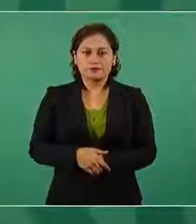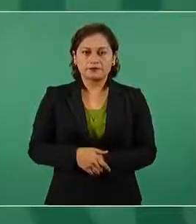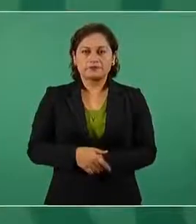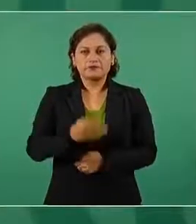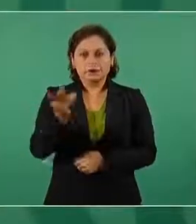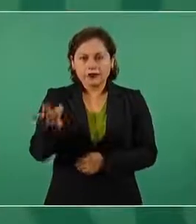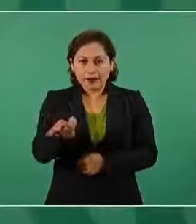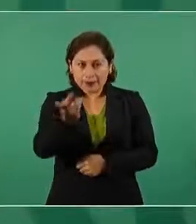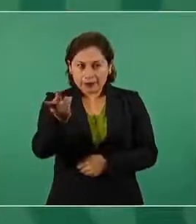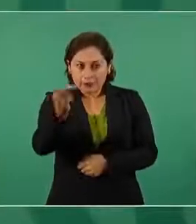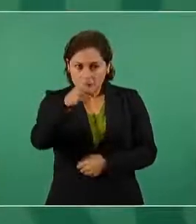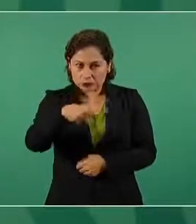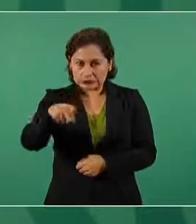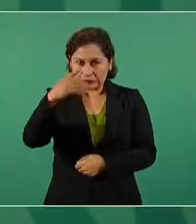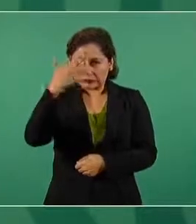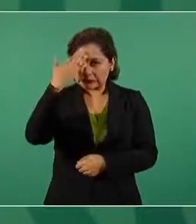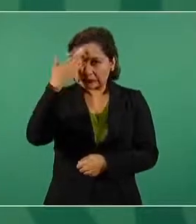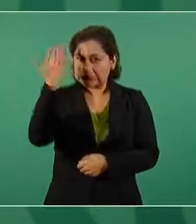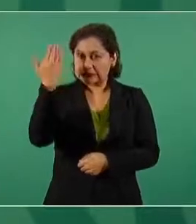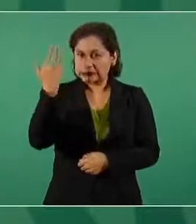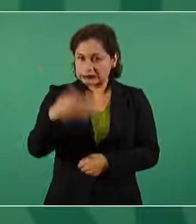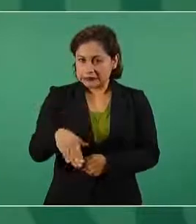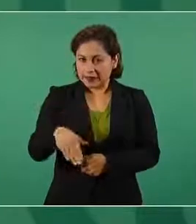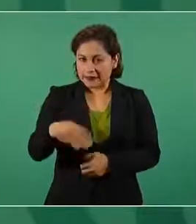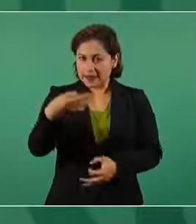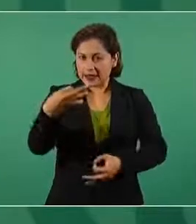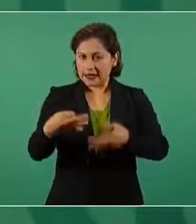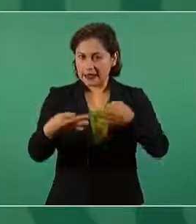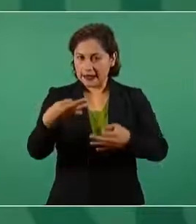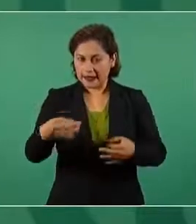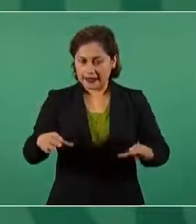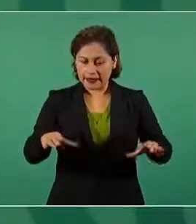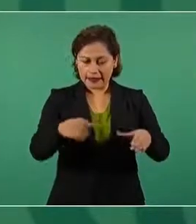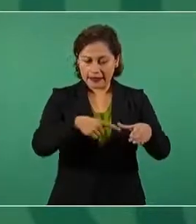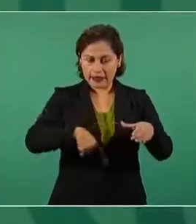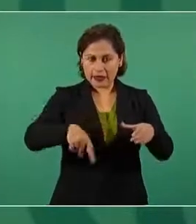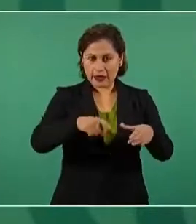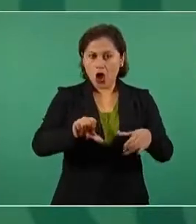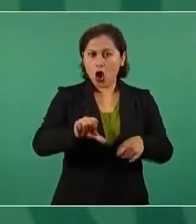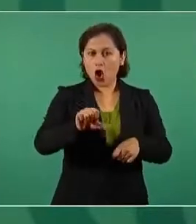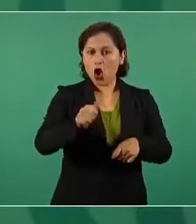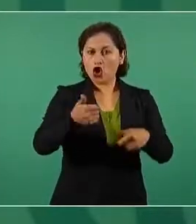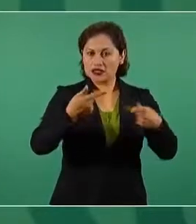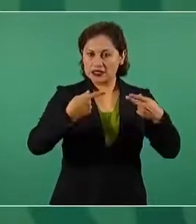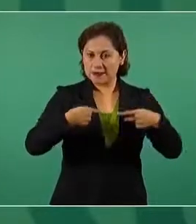dos nombres de esos 11 ministros.